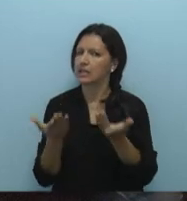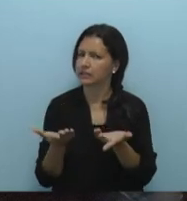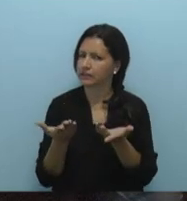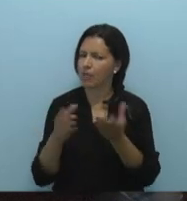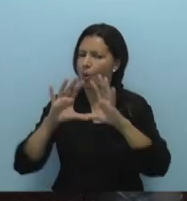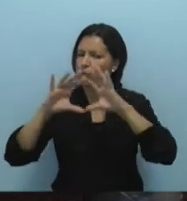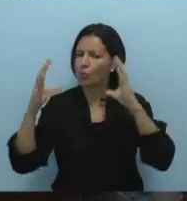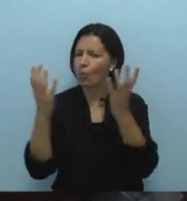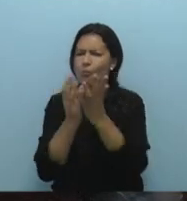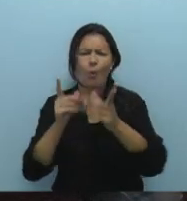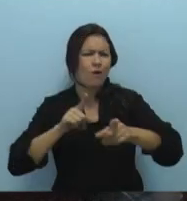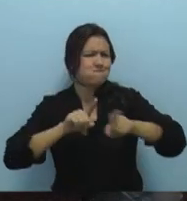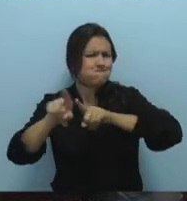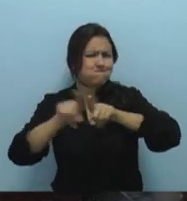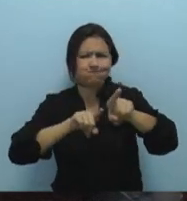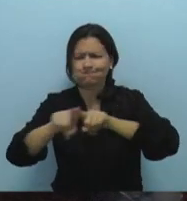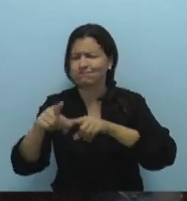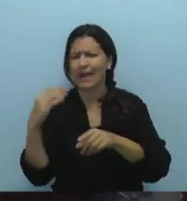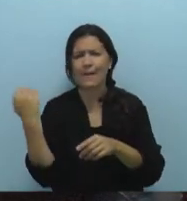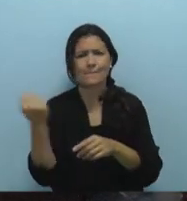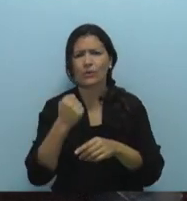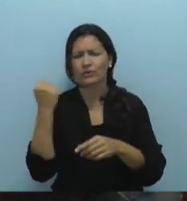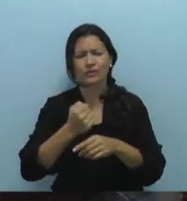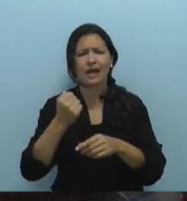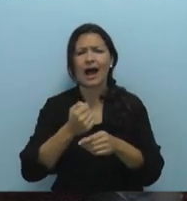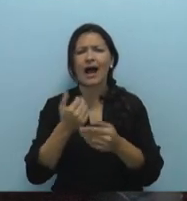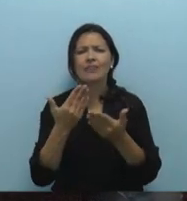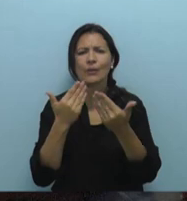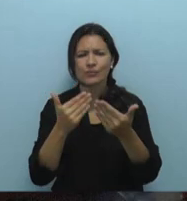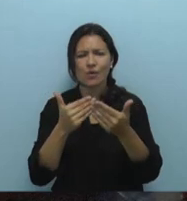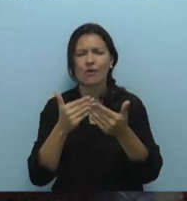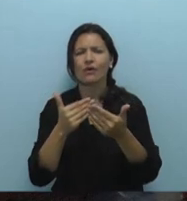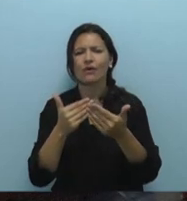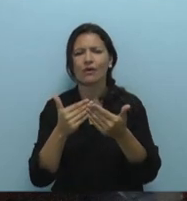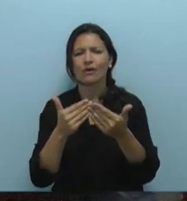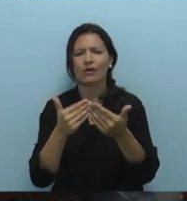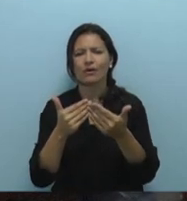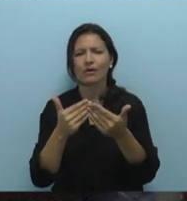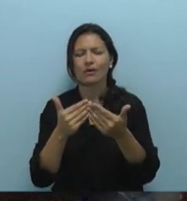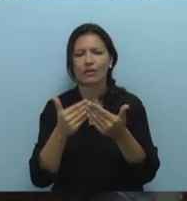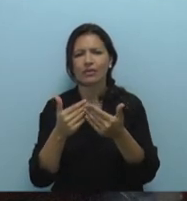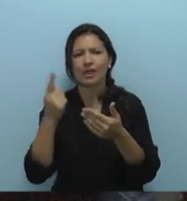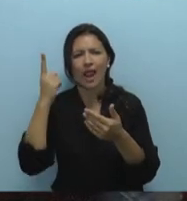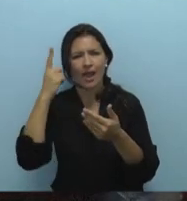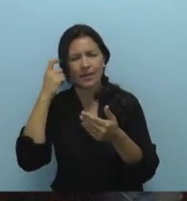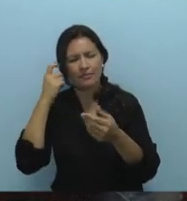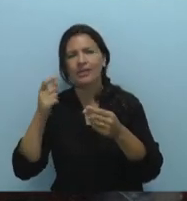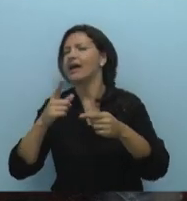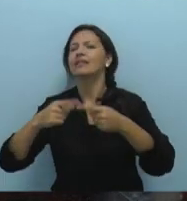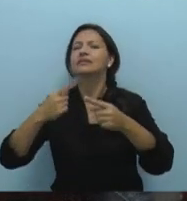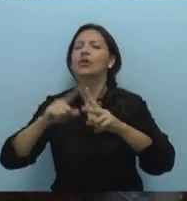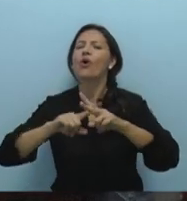un crecimiento exponencial de conocimiento como nunca en la historia de la humanidad, no vamos a tener ni